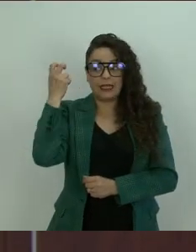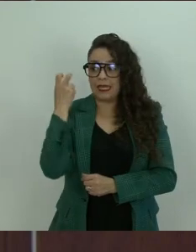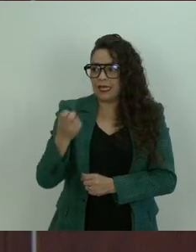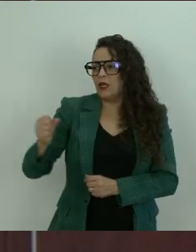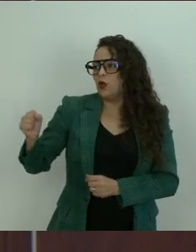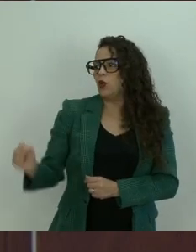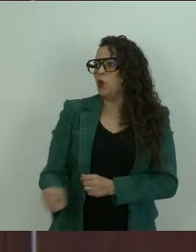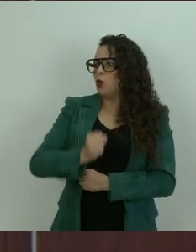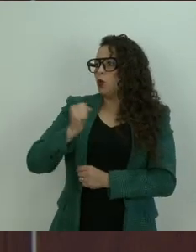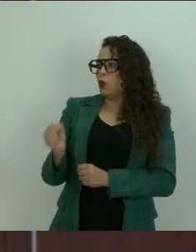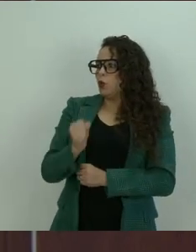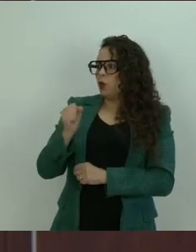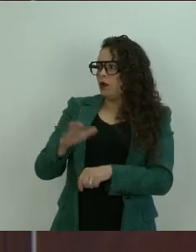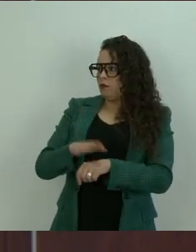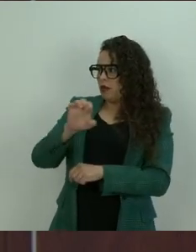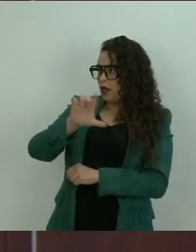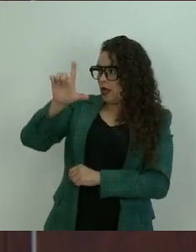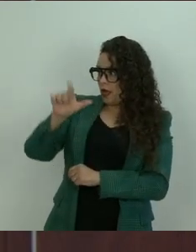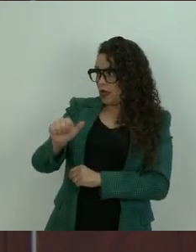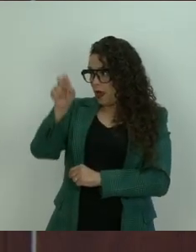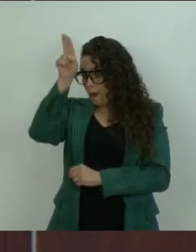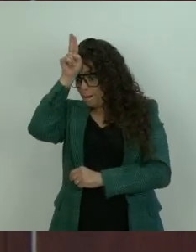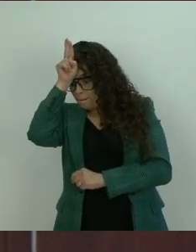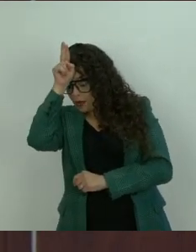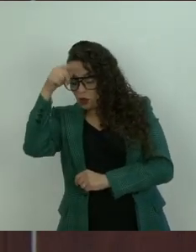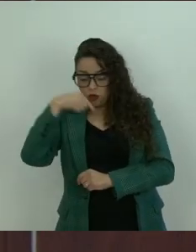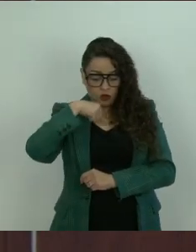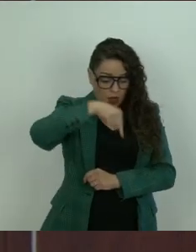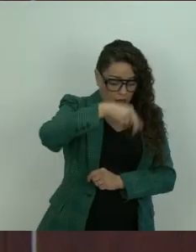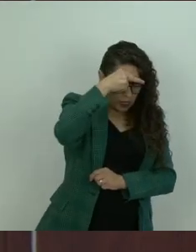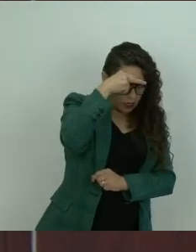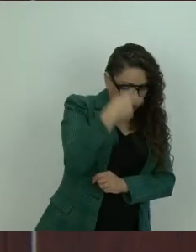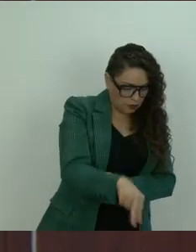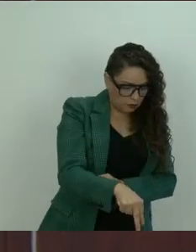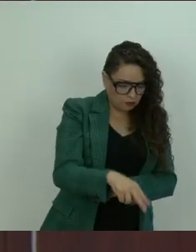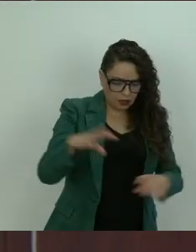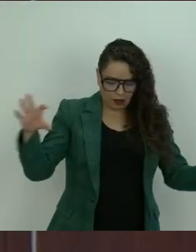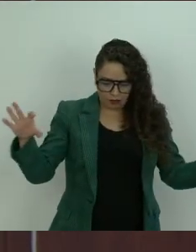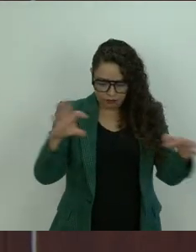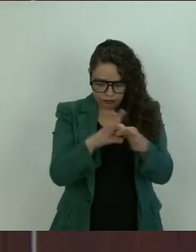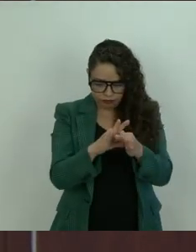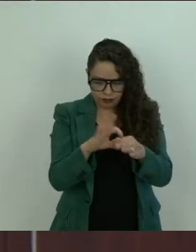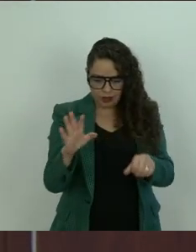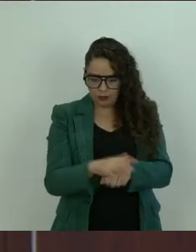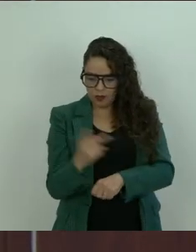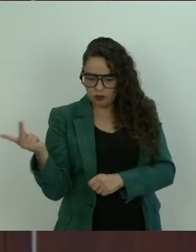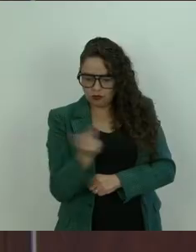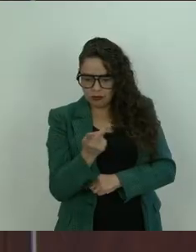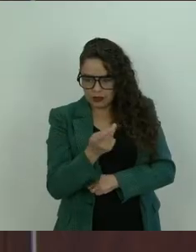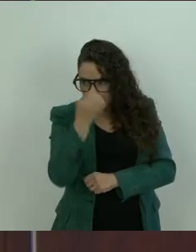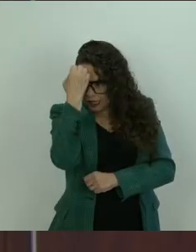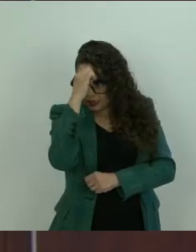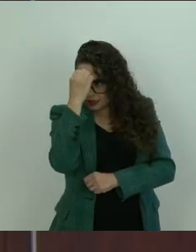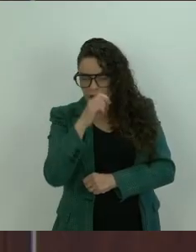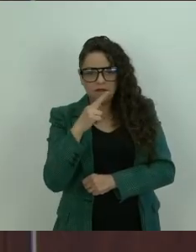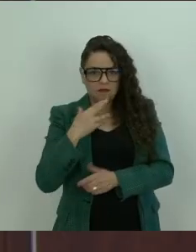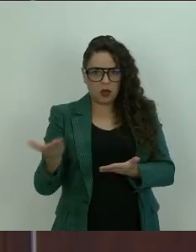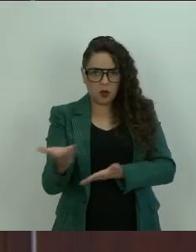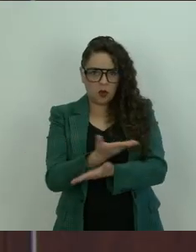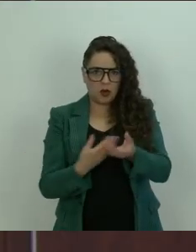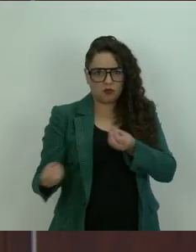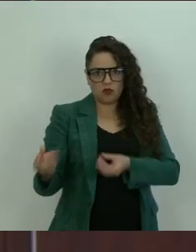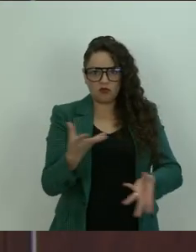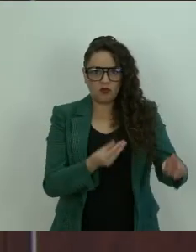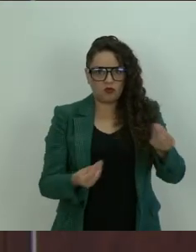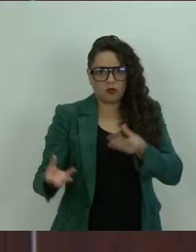de que tanto ella en Perú como yo en México traíamos esa experiencia y decidimos ambas impulsarla. Y la Recomendación